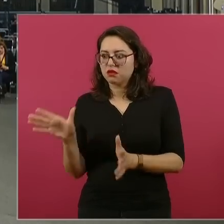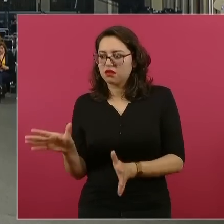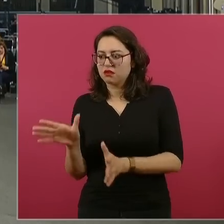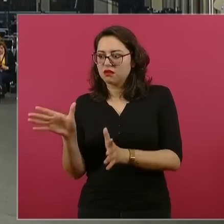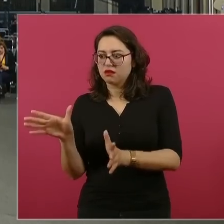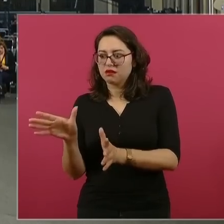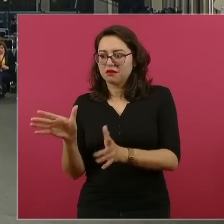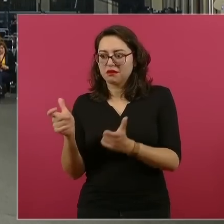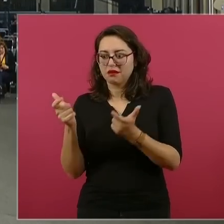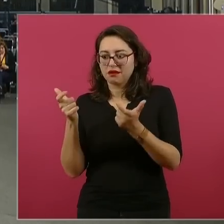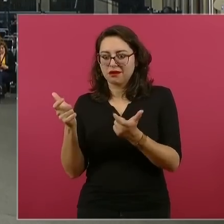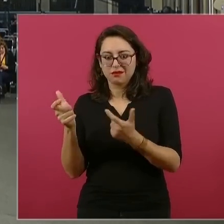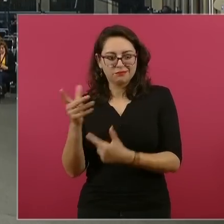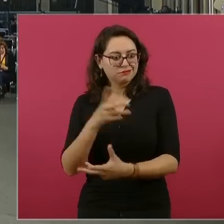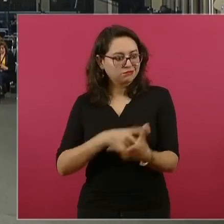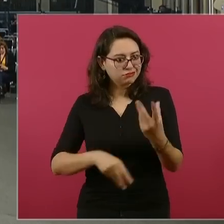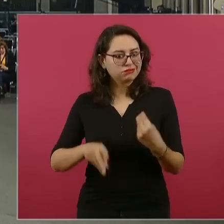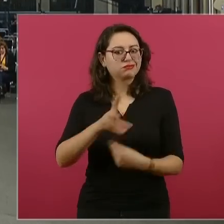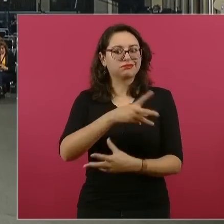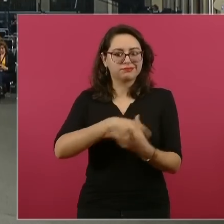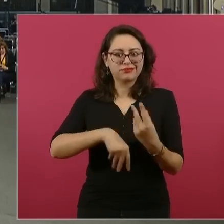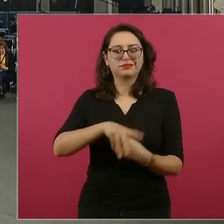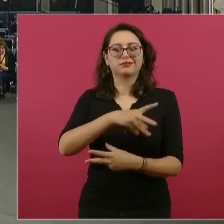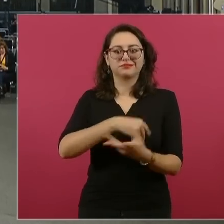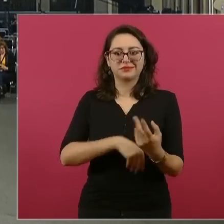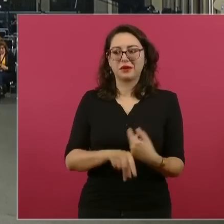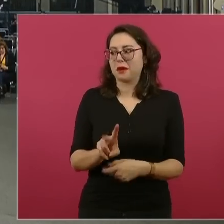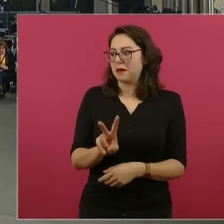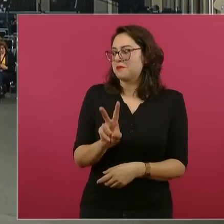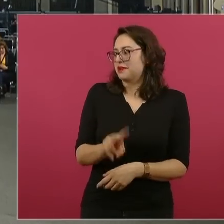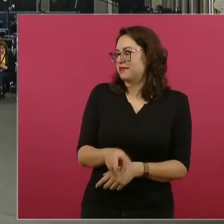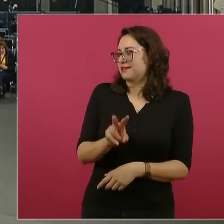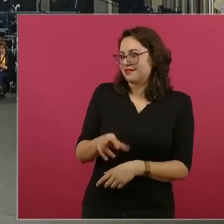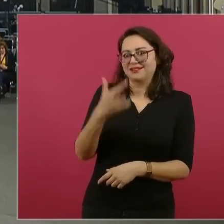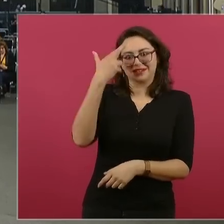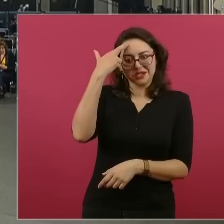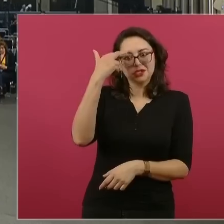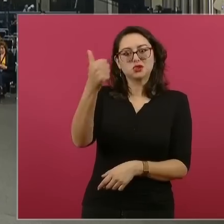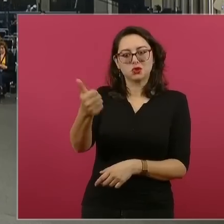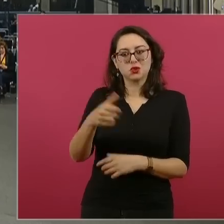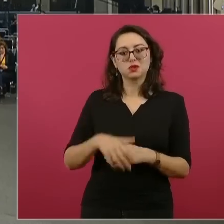¿Qué más me preguntas? ¿Qué queda